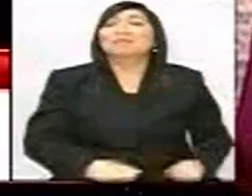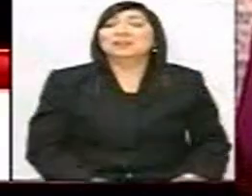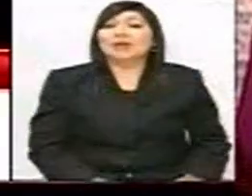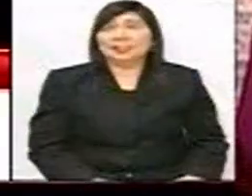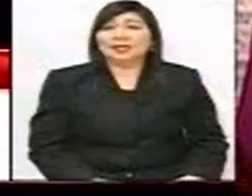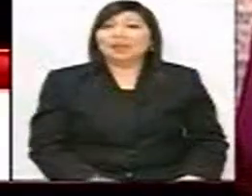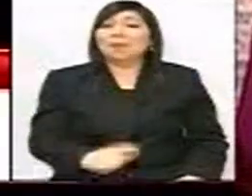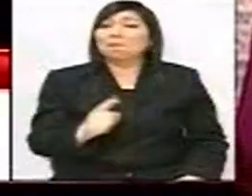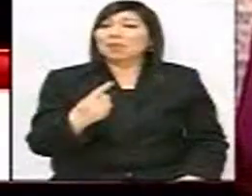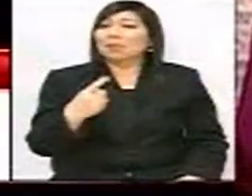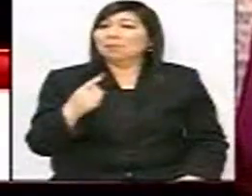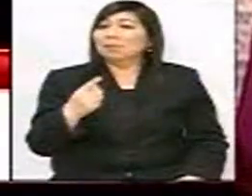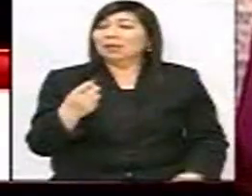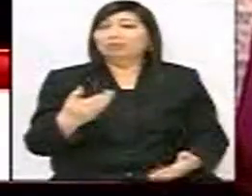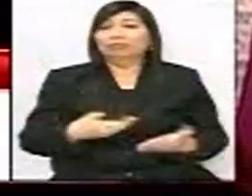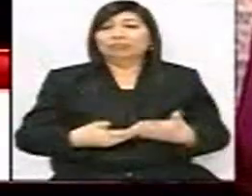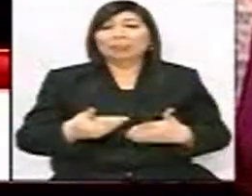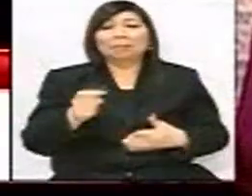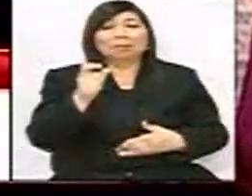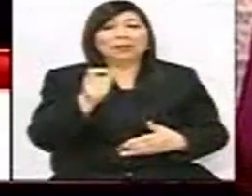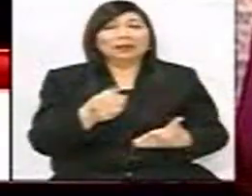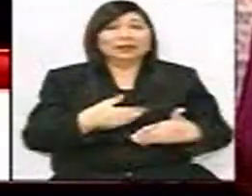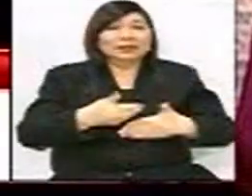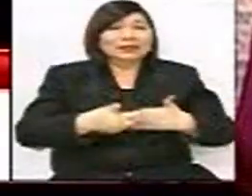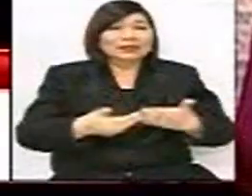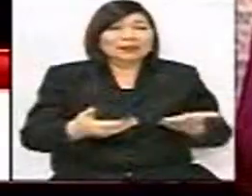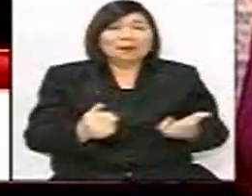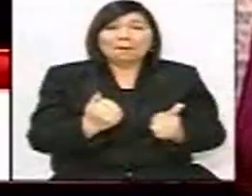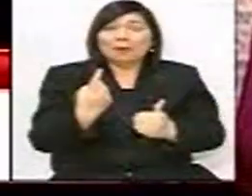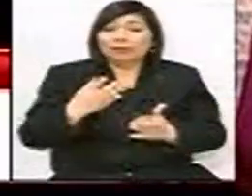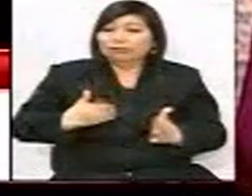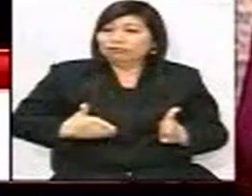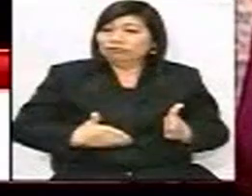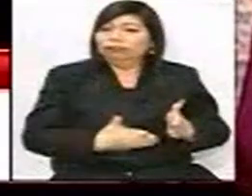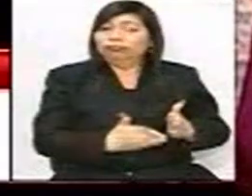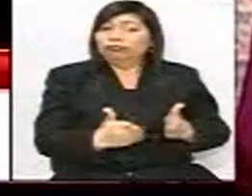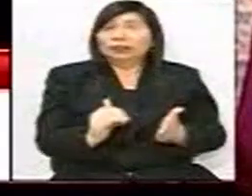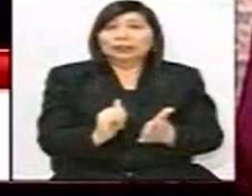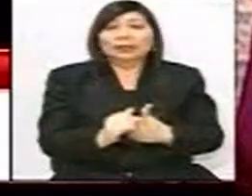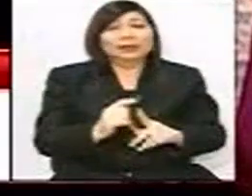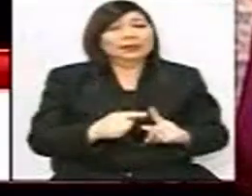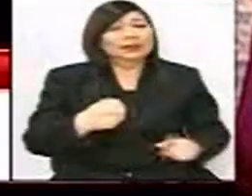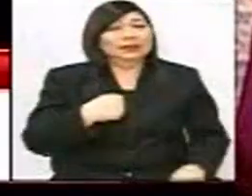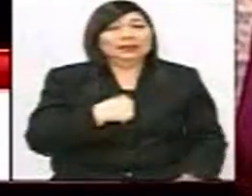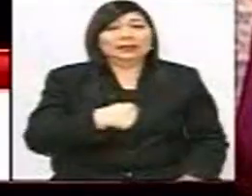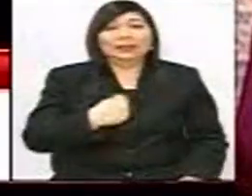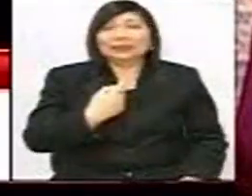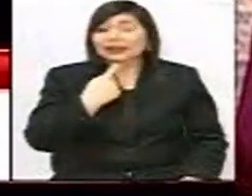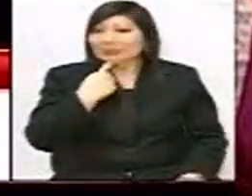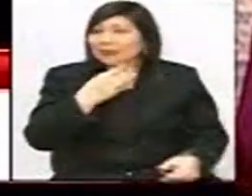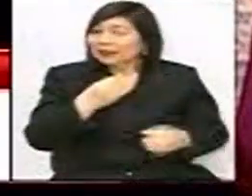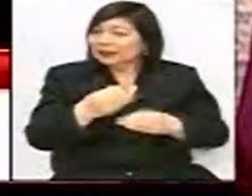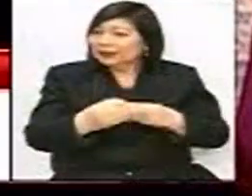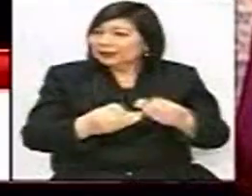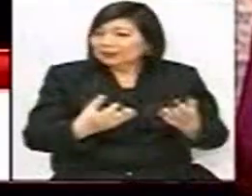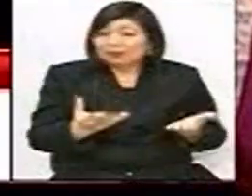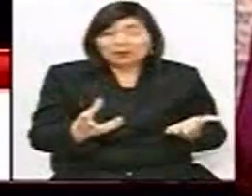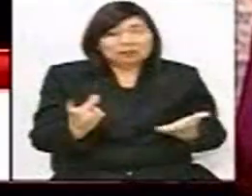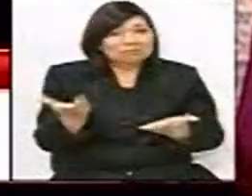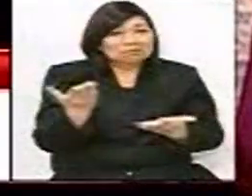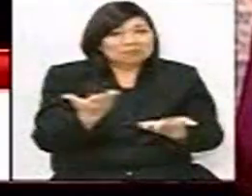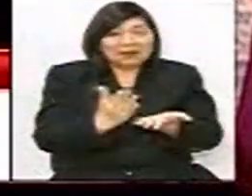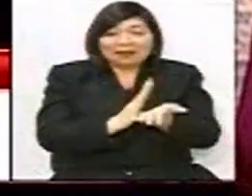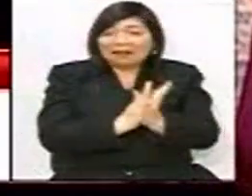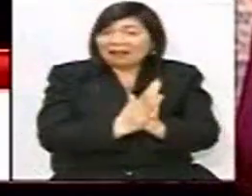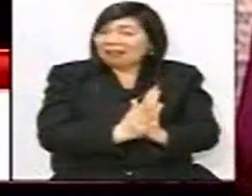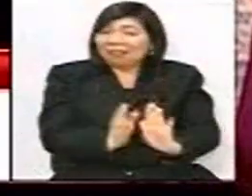Son miles de ciudadanos que pasan por esos peajes y que lamentablemente, como ya se ha explicado, no reciben